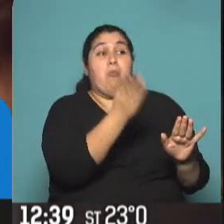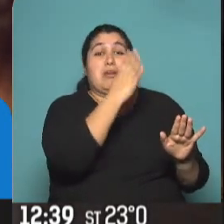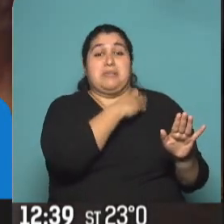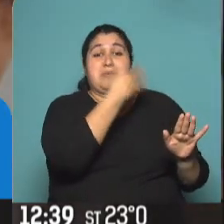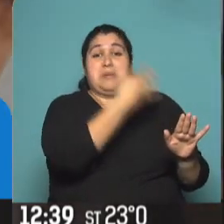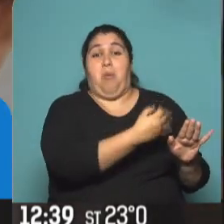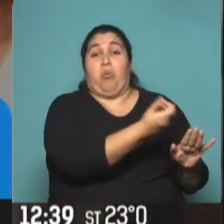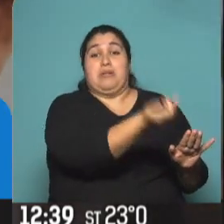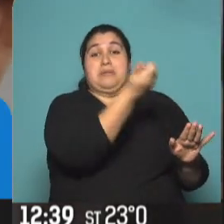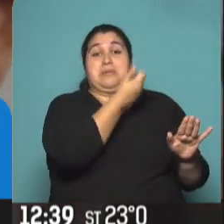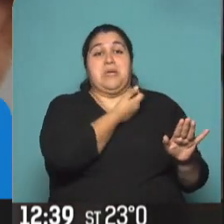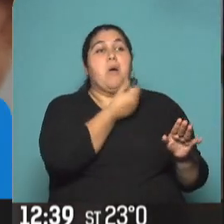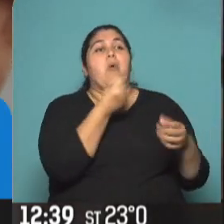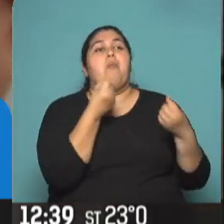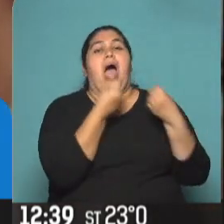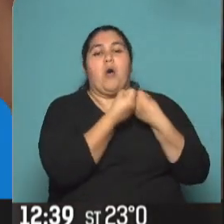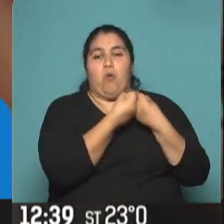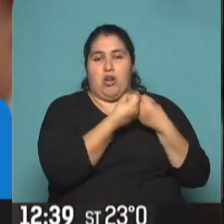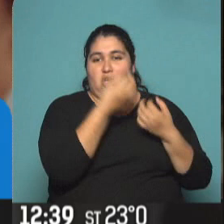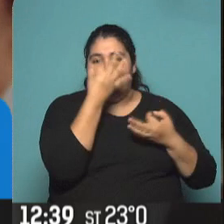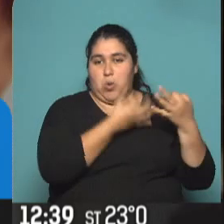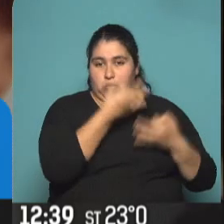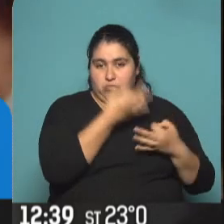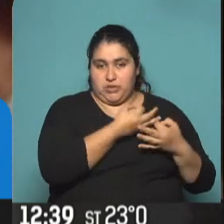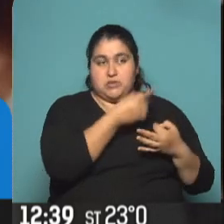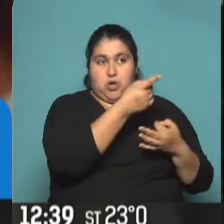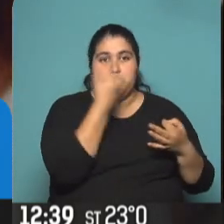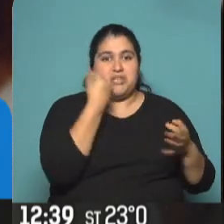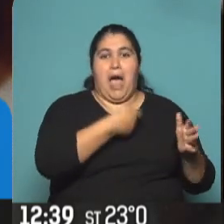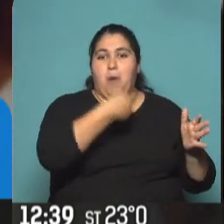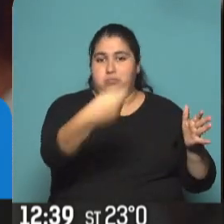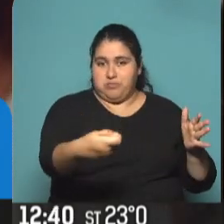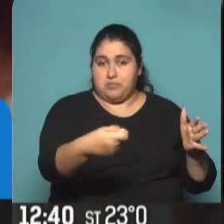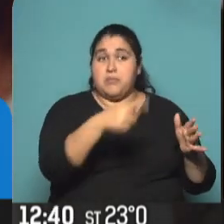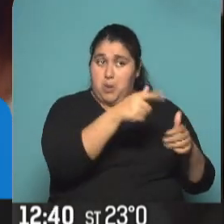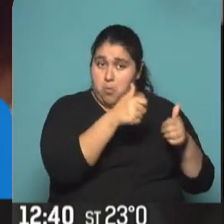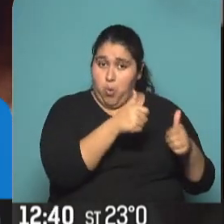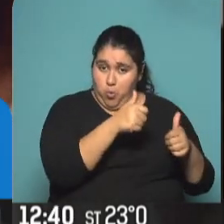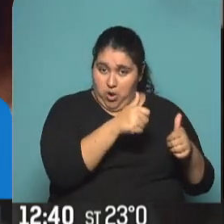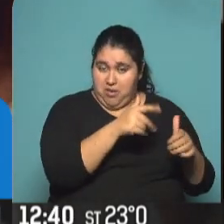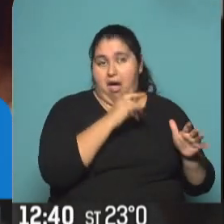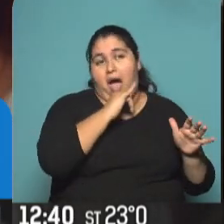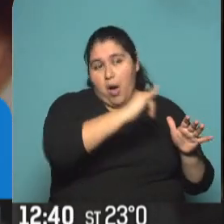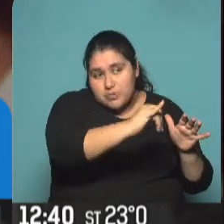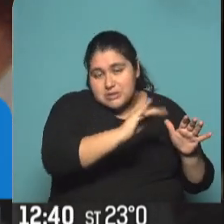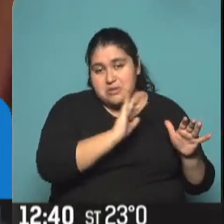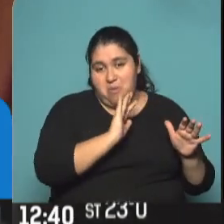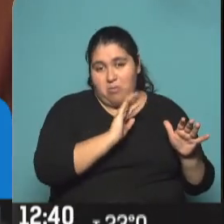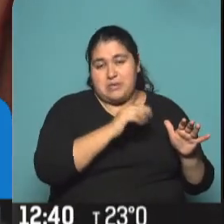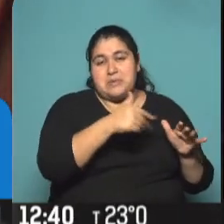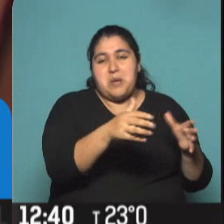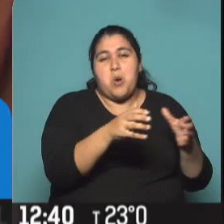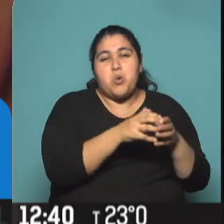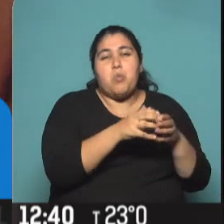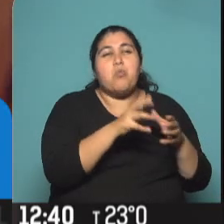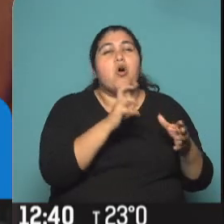recibimos lo que denominamos el acuerdo transaccional de la justicia lo que conlleva el pago maria carmen muy buenas noticias el grupo de pago